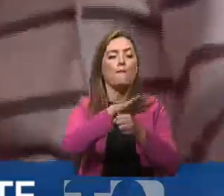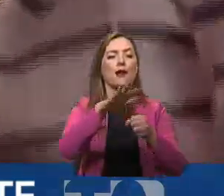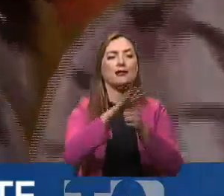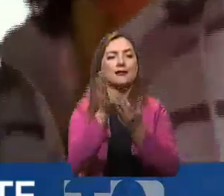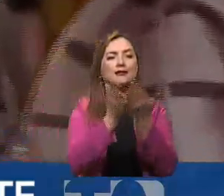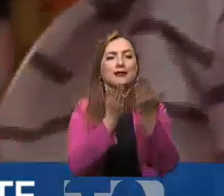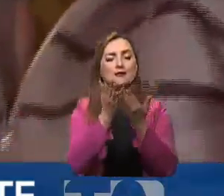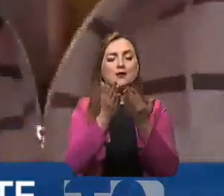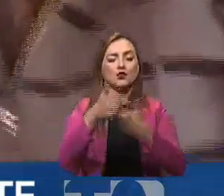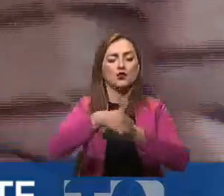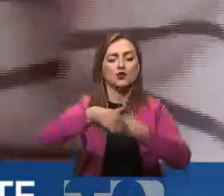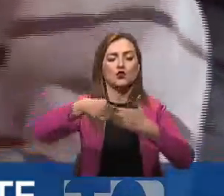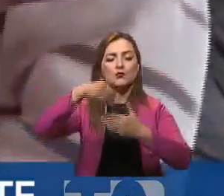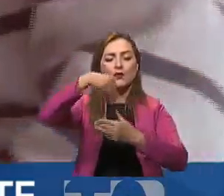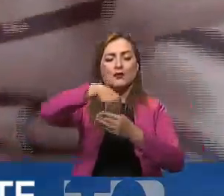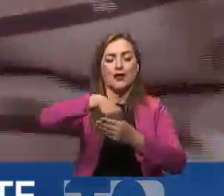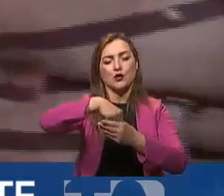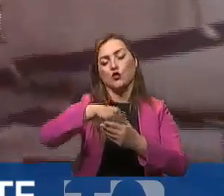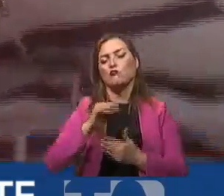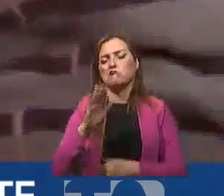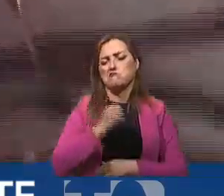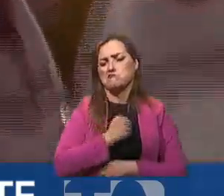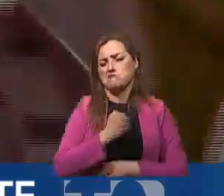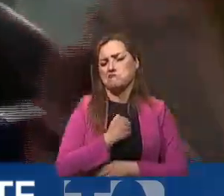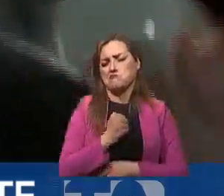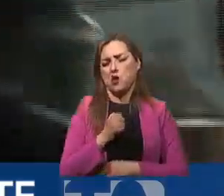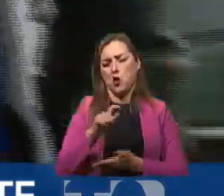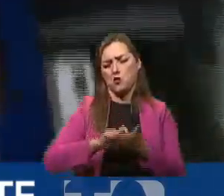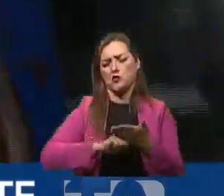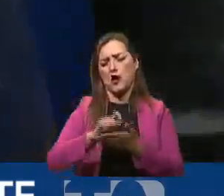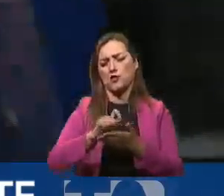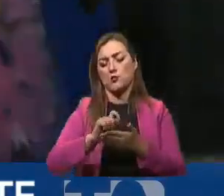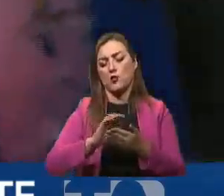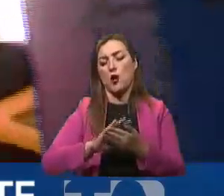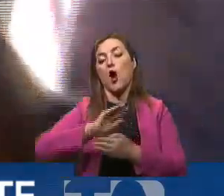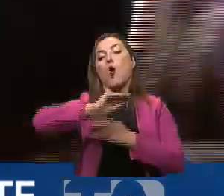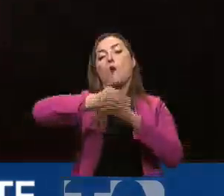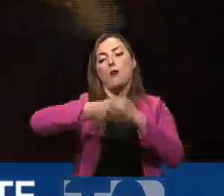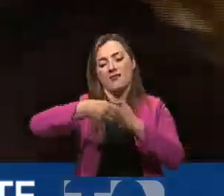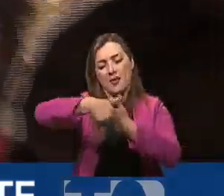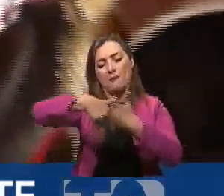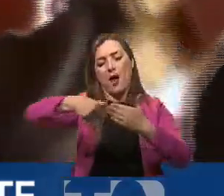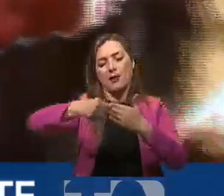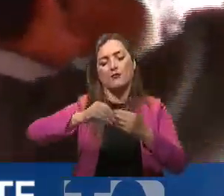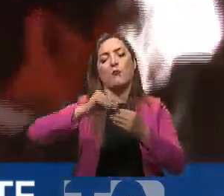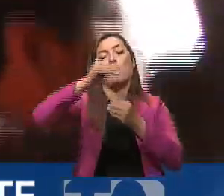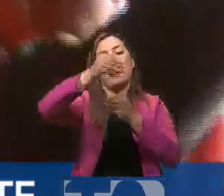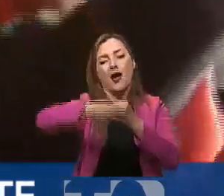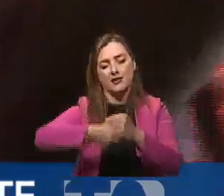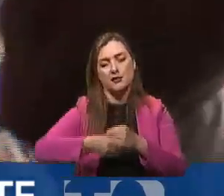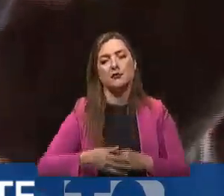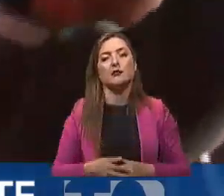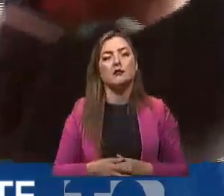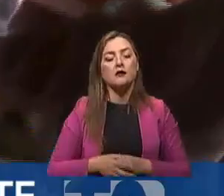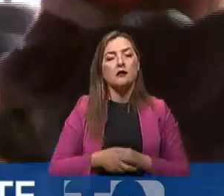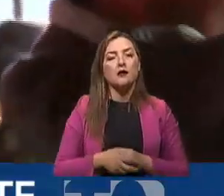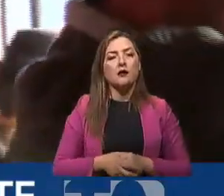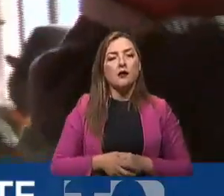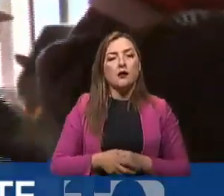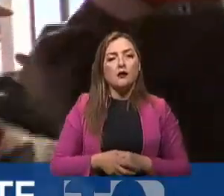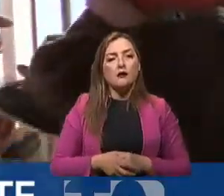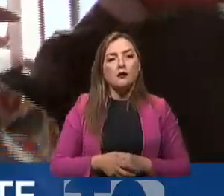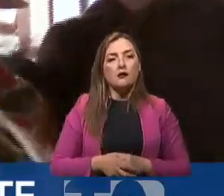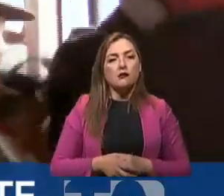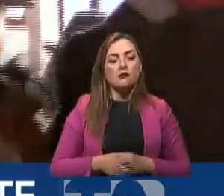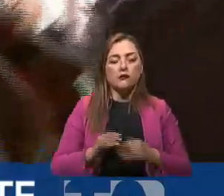servicio. Son rutas dentro de las rutas que tienen asignadas en los contratos, por lo tanto lo que se hace es una extensión. Puntualmente, esta es una extensión de